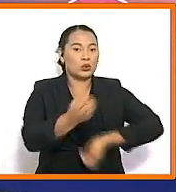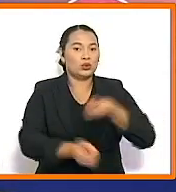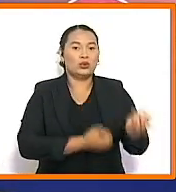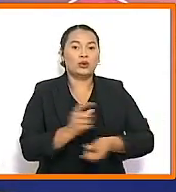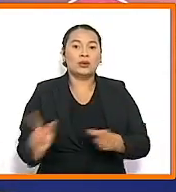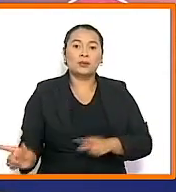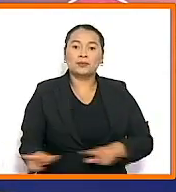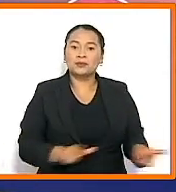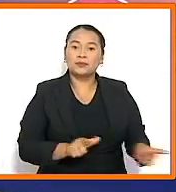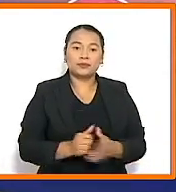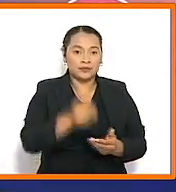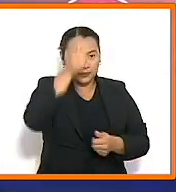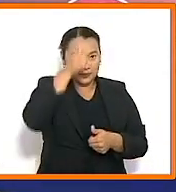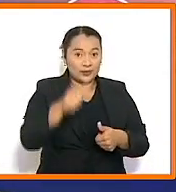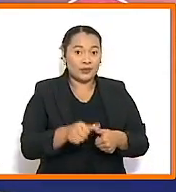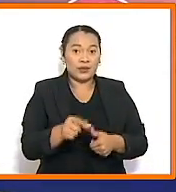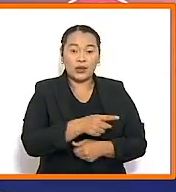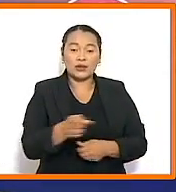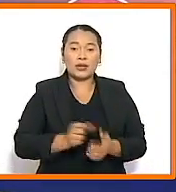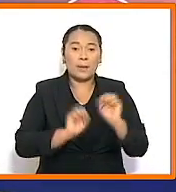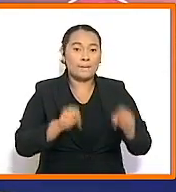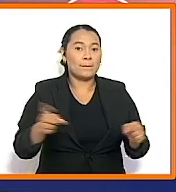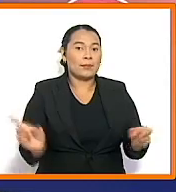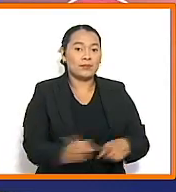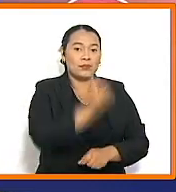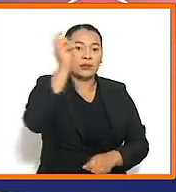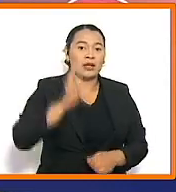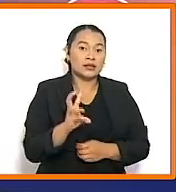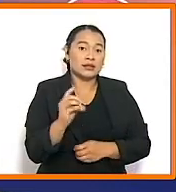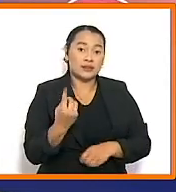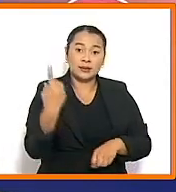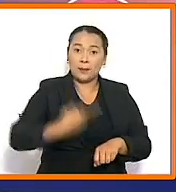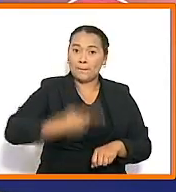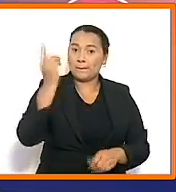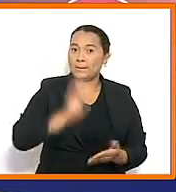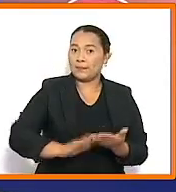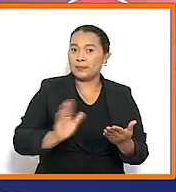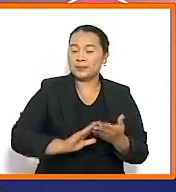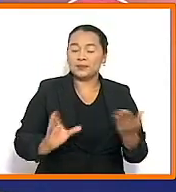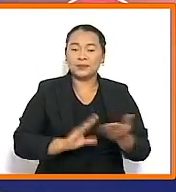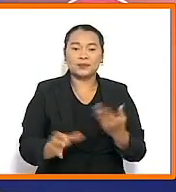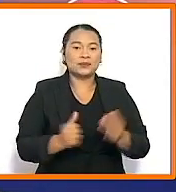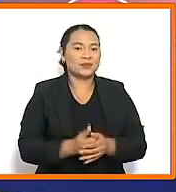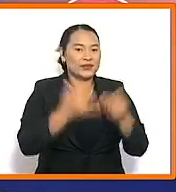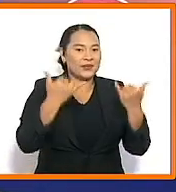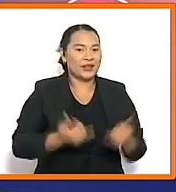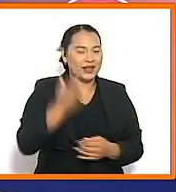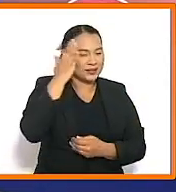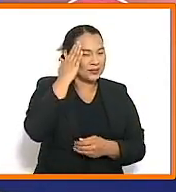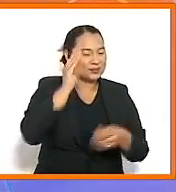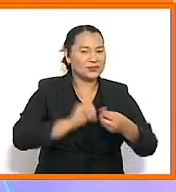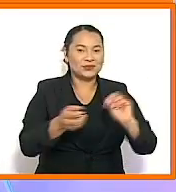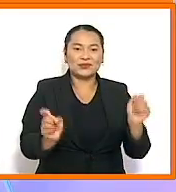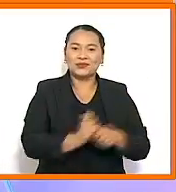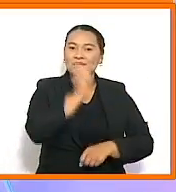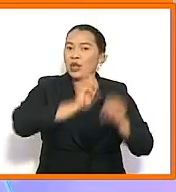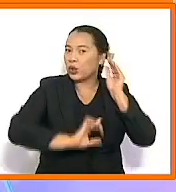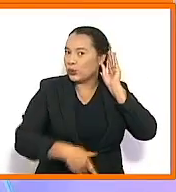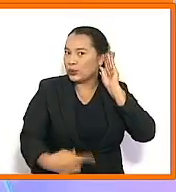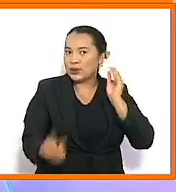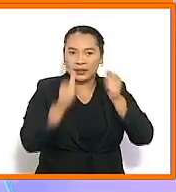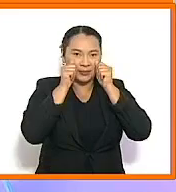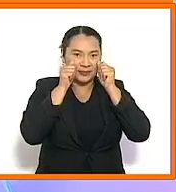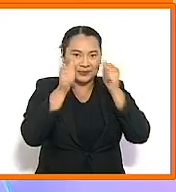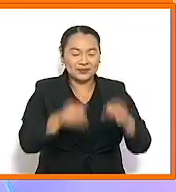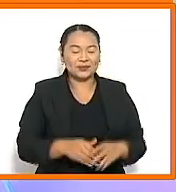están en juego, recordá que puedes ganar 60 veces su inversión. Ahora sí, el número esperado ganador en diario, atento, porque ese primer